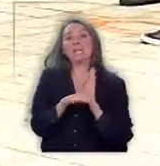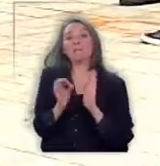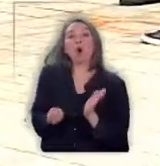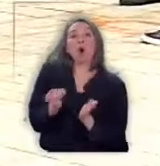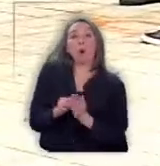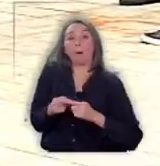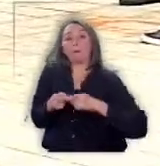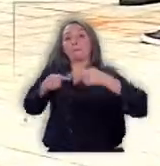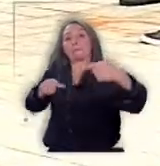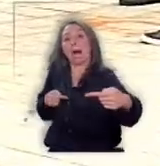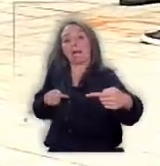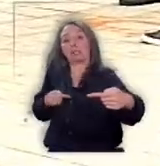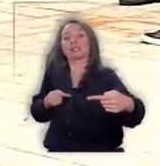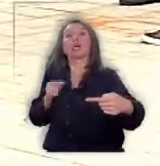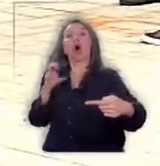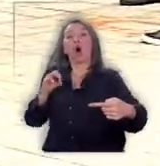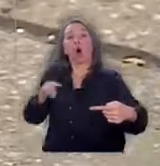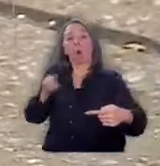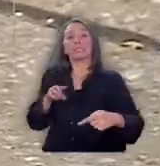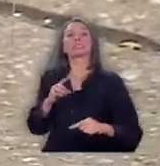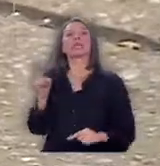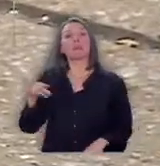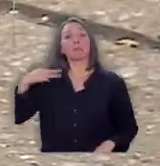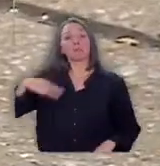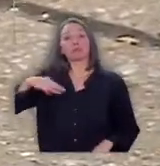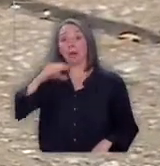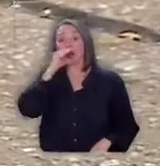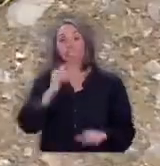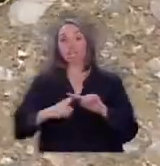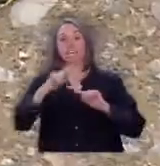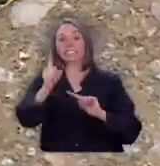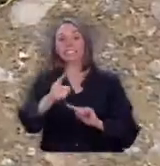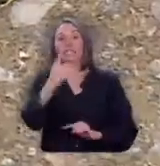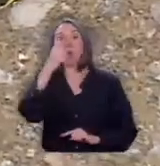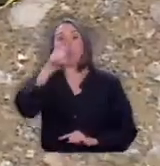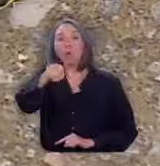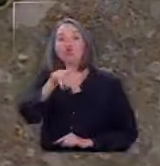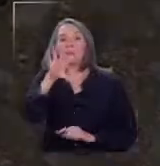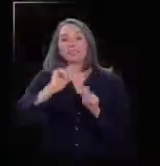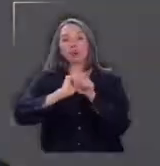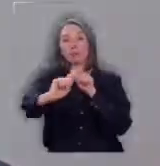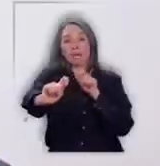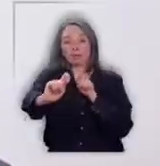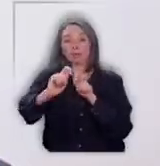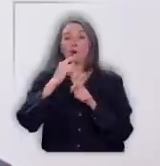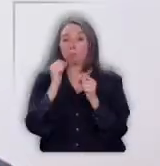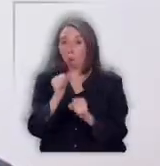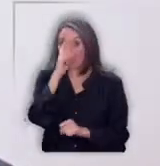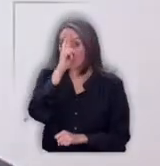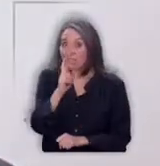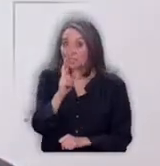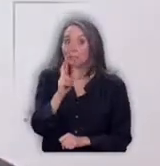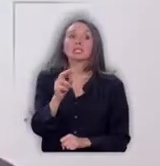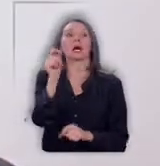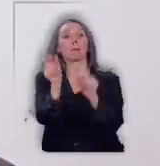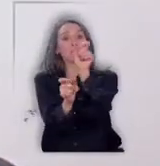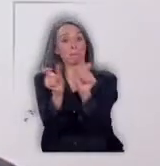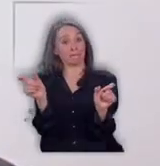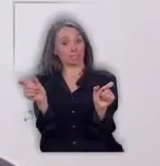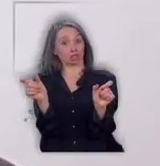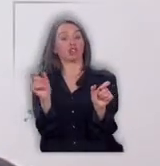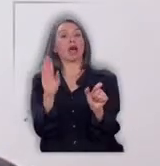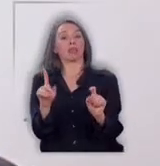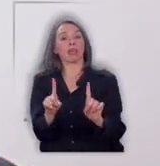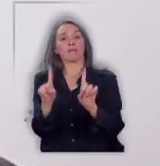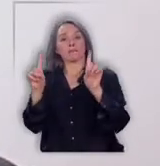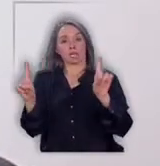OMS 1,5 exige Concepción seremos capaces de respetar esta medida se sabe que el distanciamiento social cuando